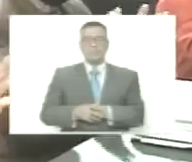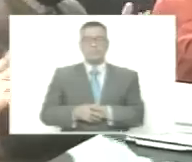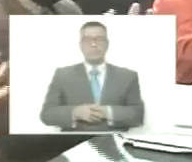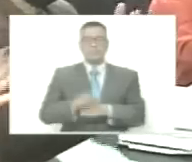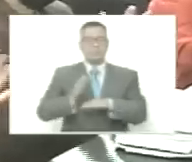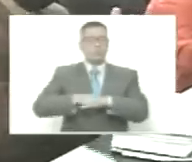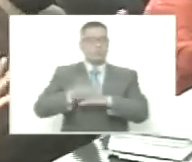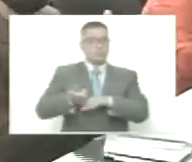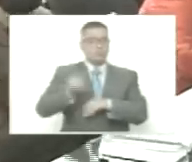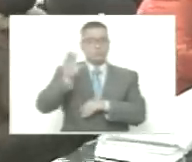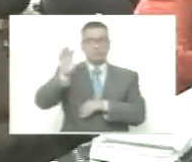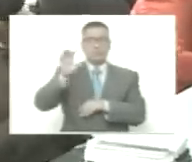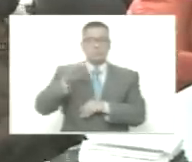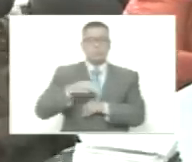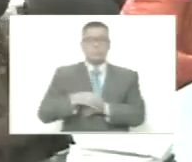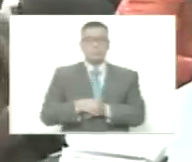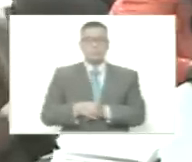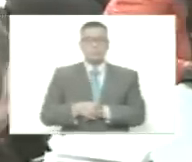Porque